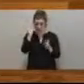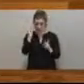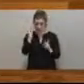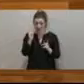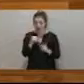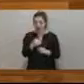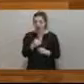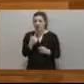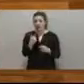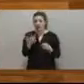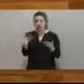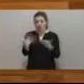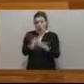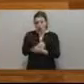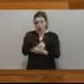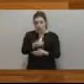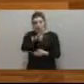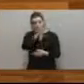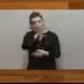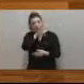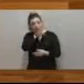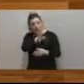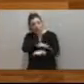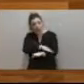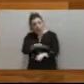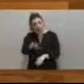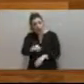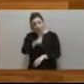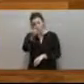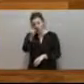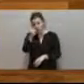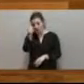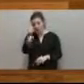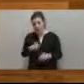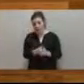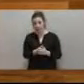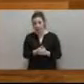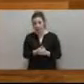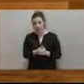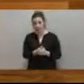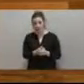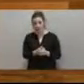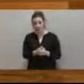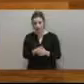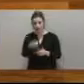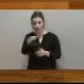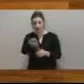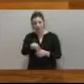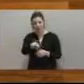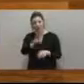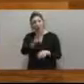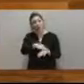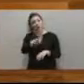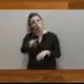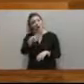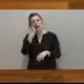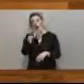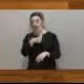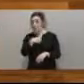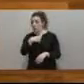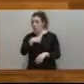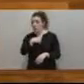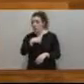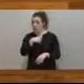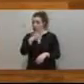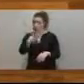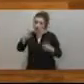ellas, curiosamente, con gobierno del PSOE. Aquí no le pueden echar la culpa a Mariano Rajoy, porque bueno, es que era